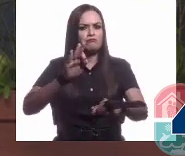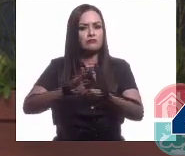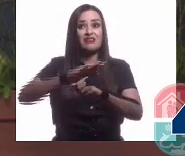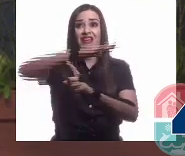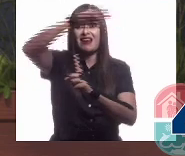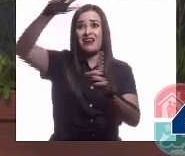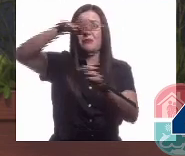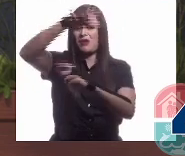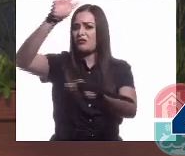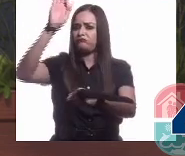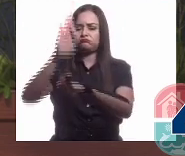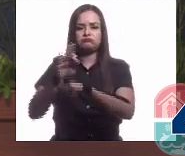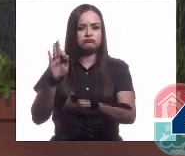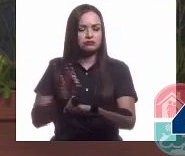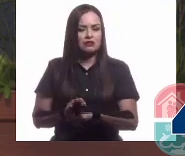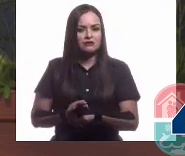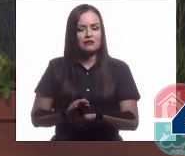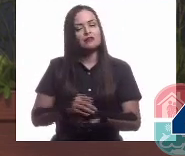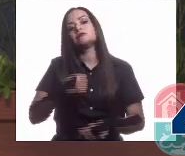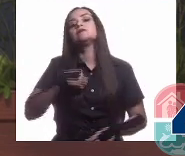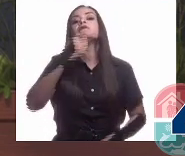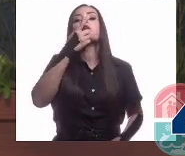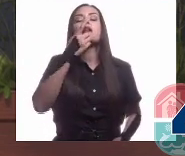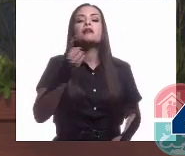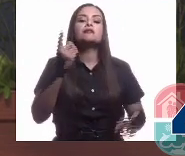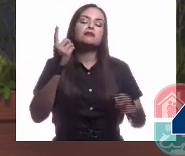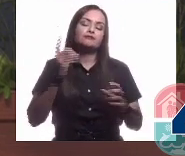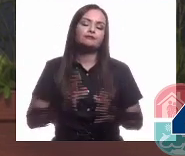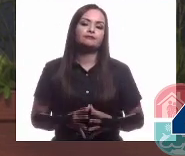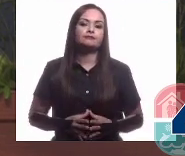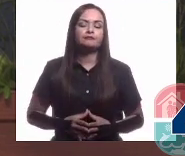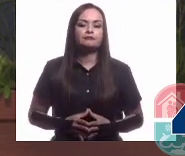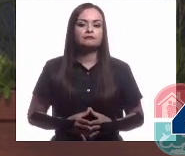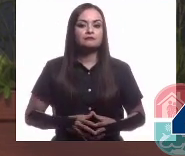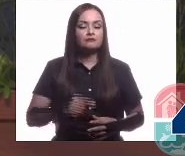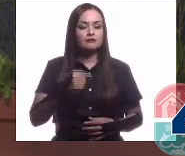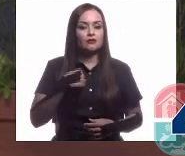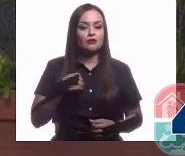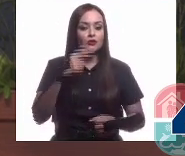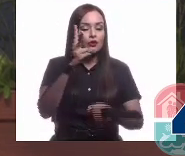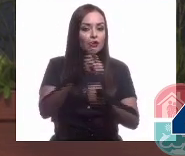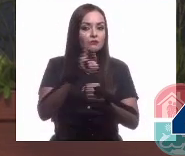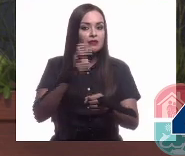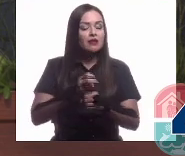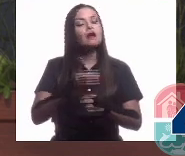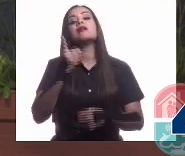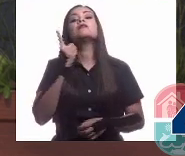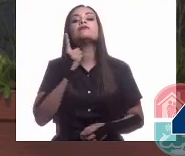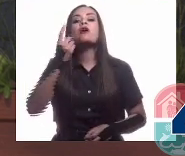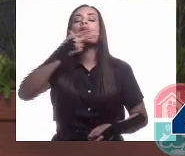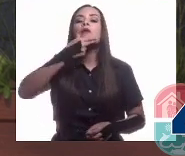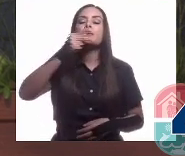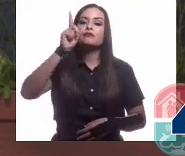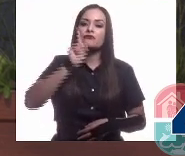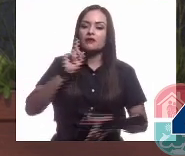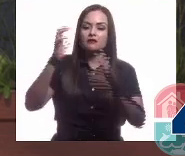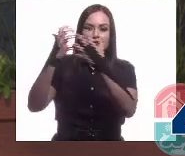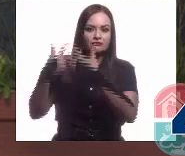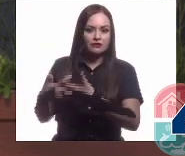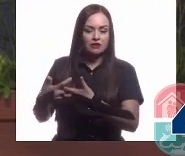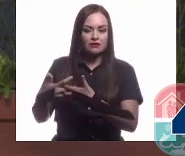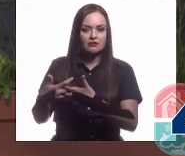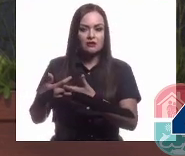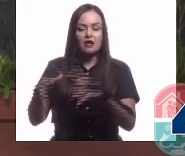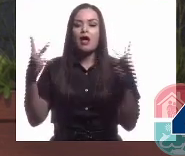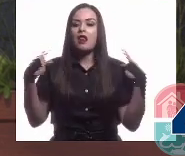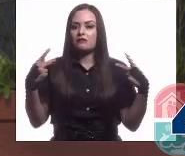ambiente. Y quiero hacer una convocatoria importante. Quiero invitar a las y a los diputados, al sector privado, a